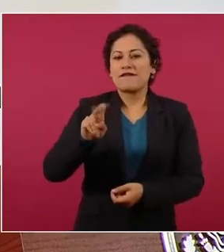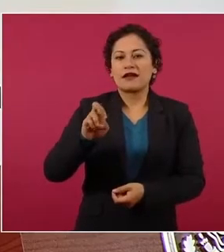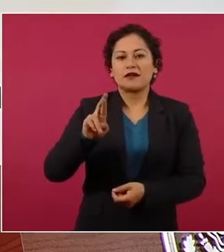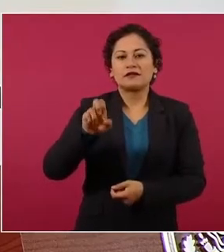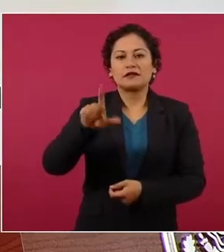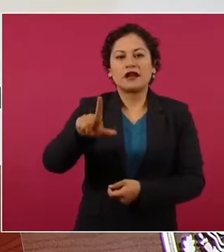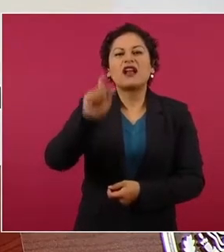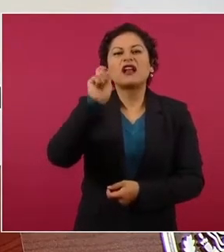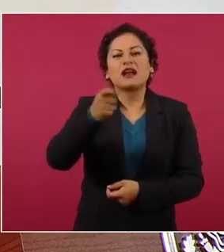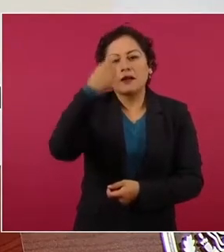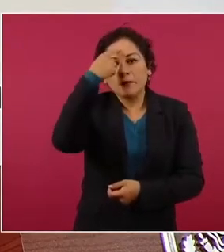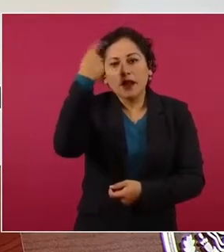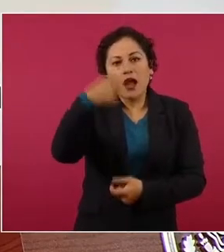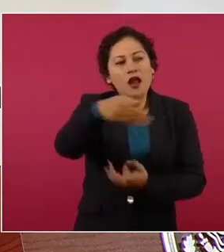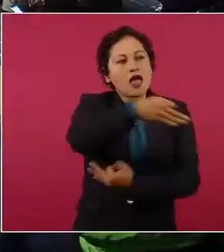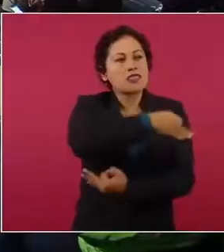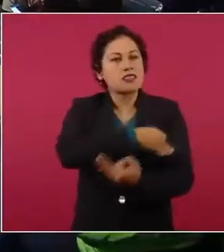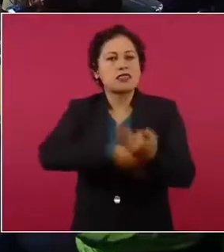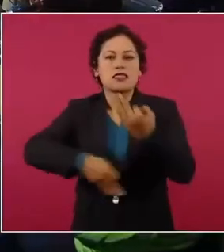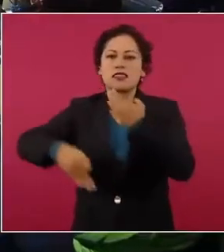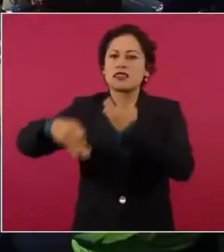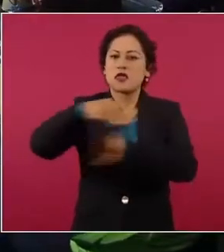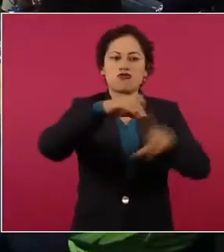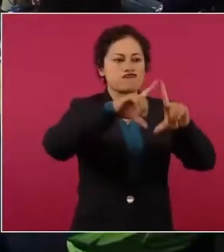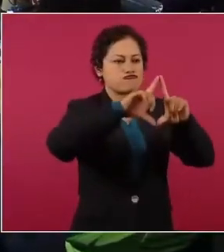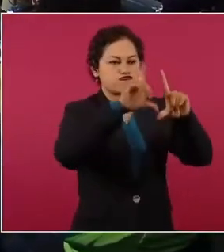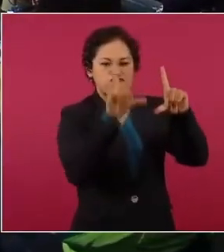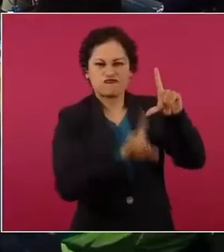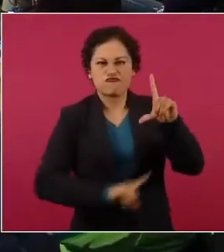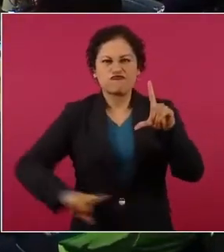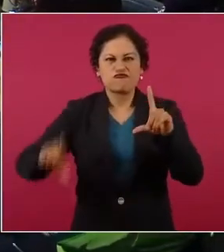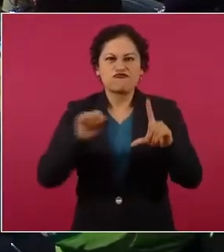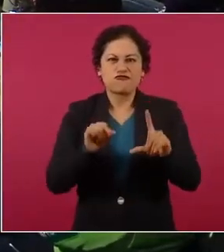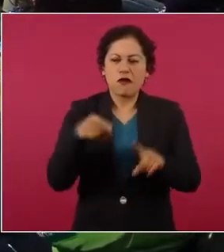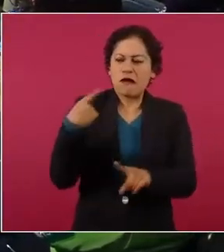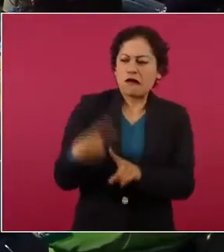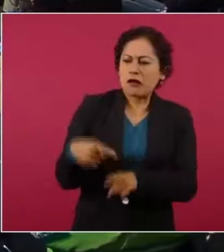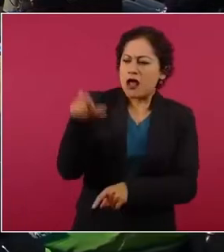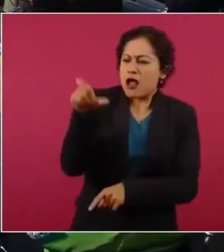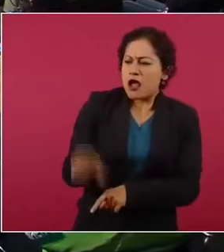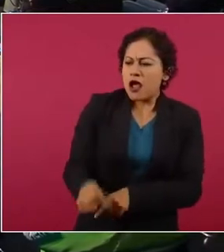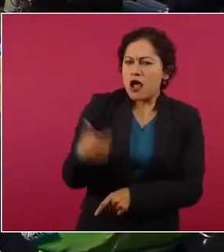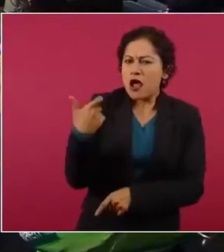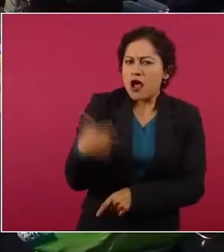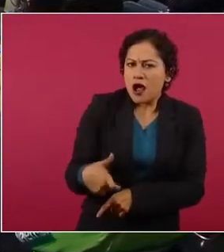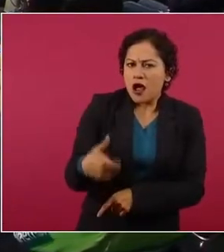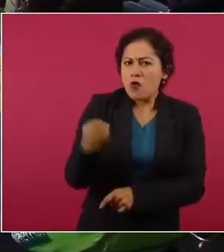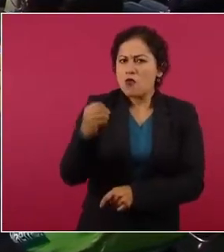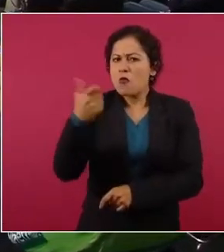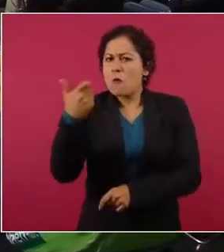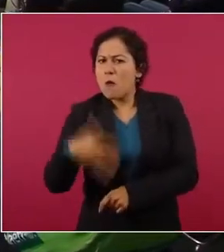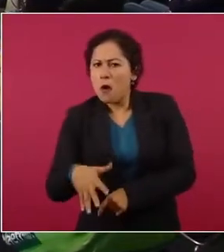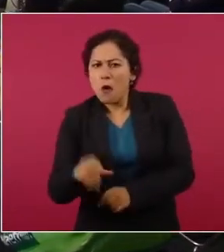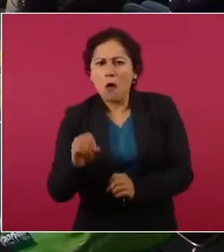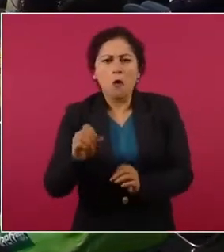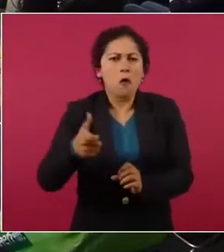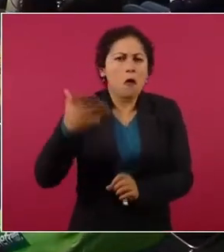sin distinción, no va a importar la condición económica, social, para